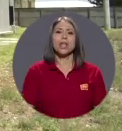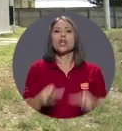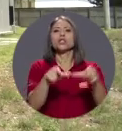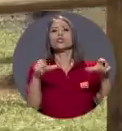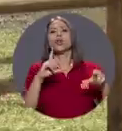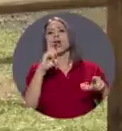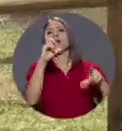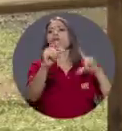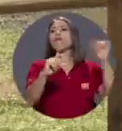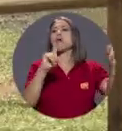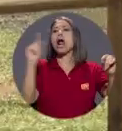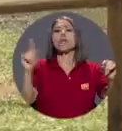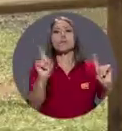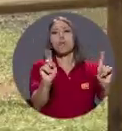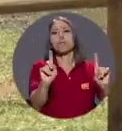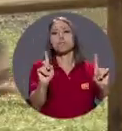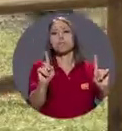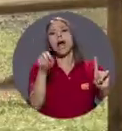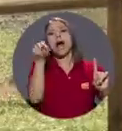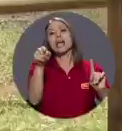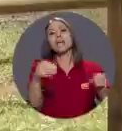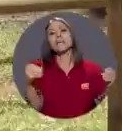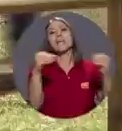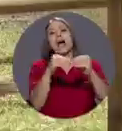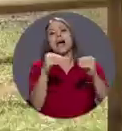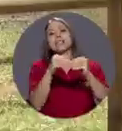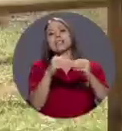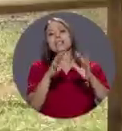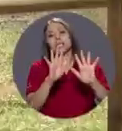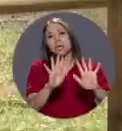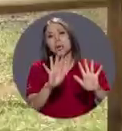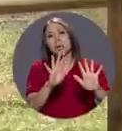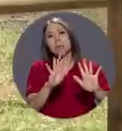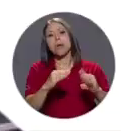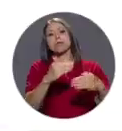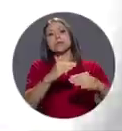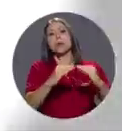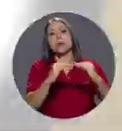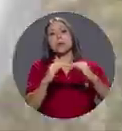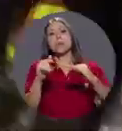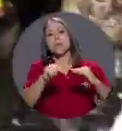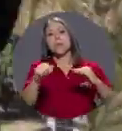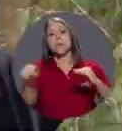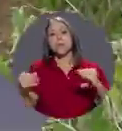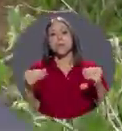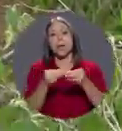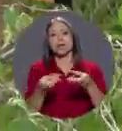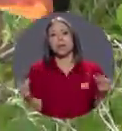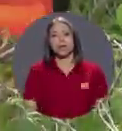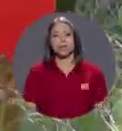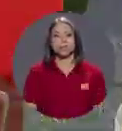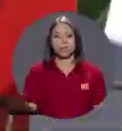zona rural no, en zona rural se hacen más extensivos por la disponibilidad de suelo.